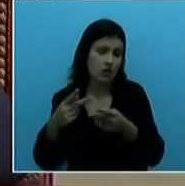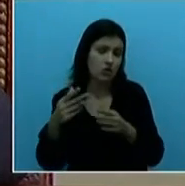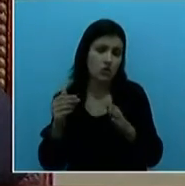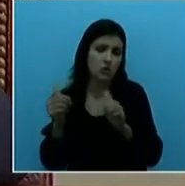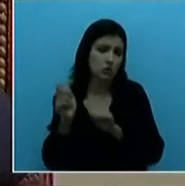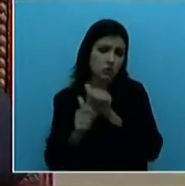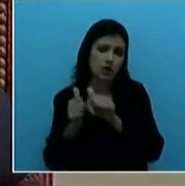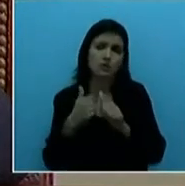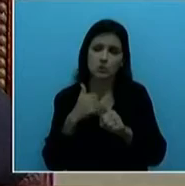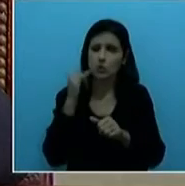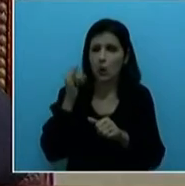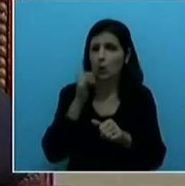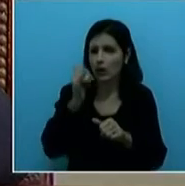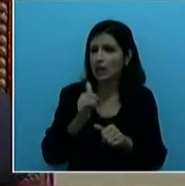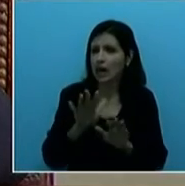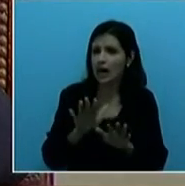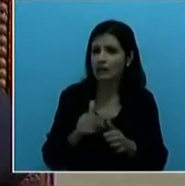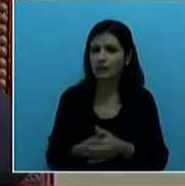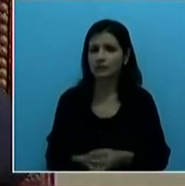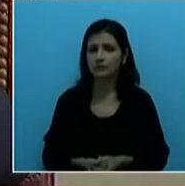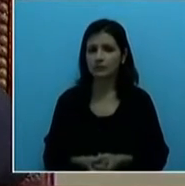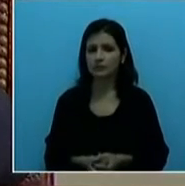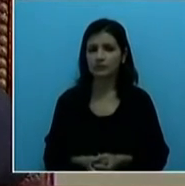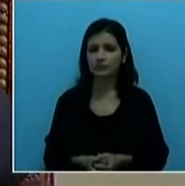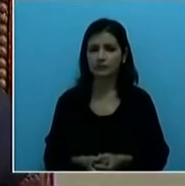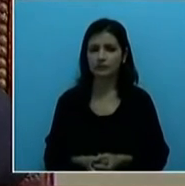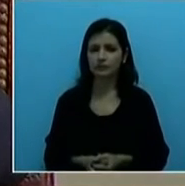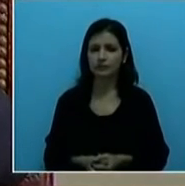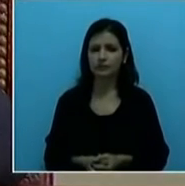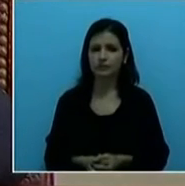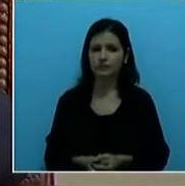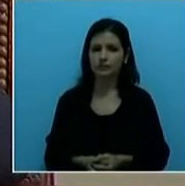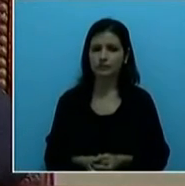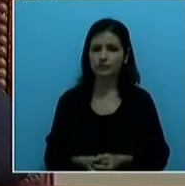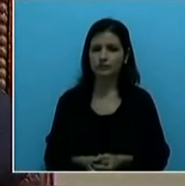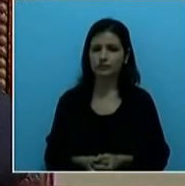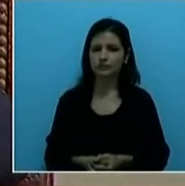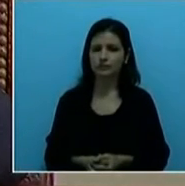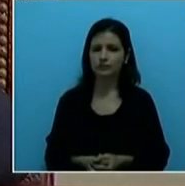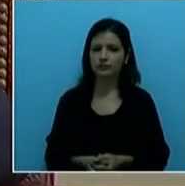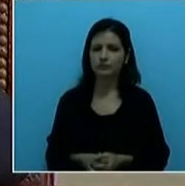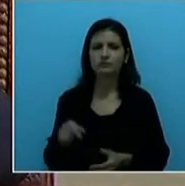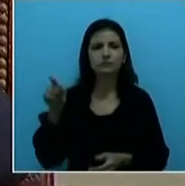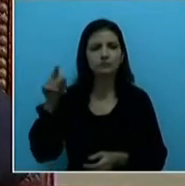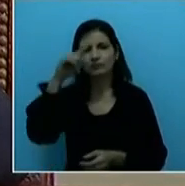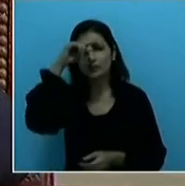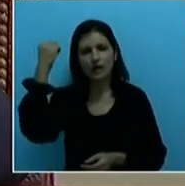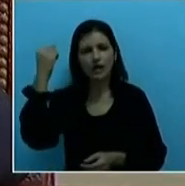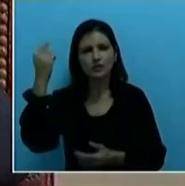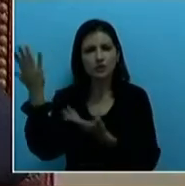en el programa de capitales alternativas cuando la nación nos aportó allí